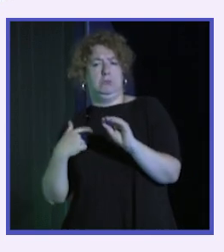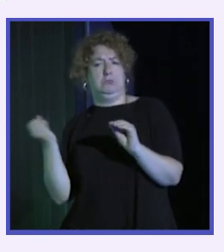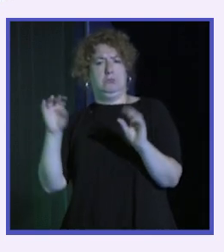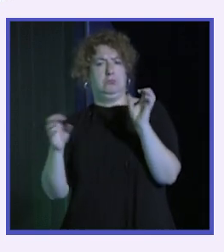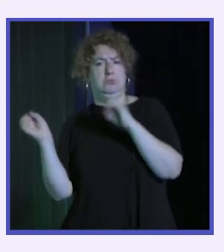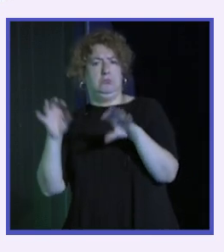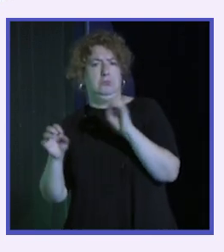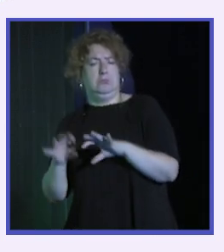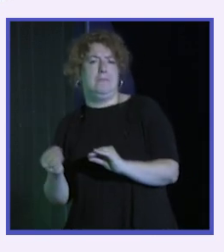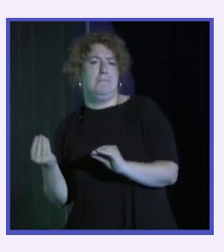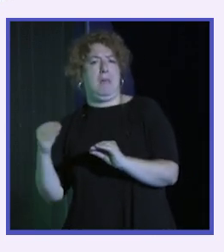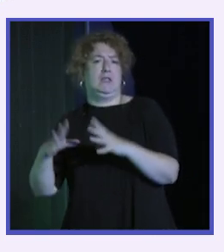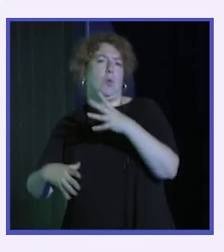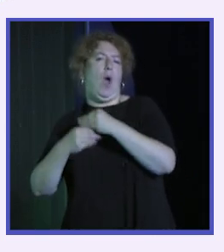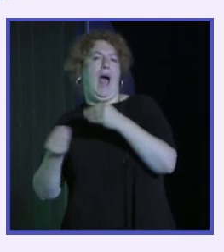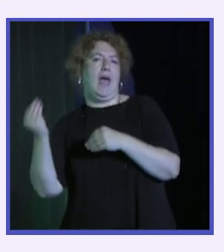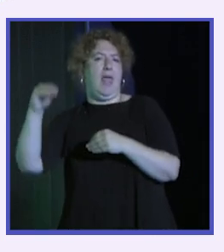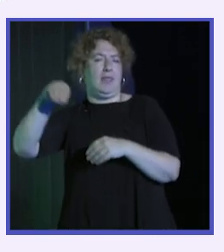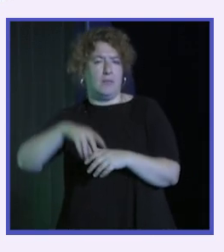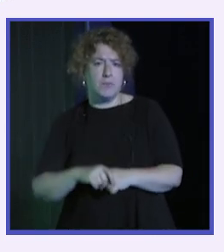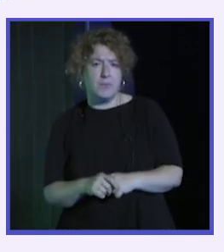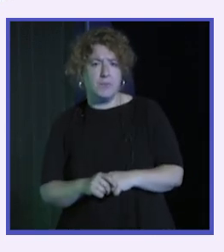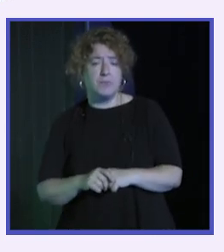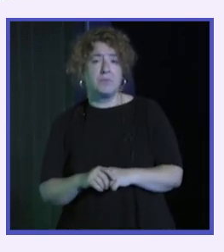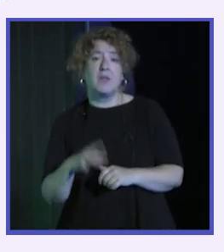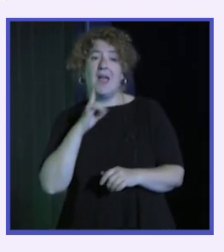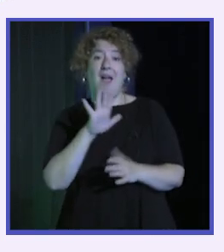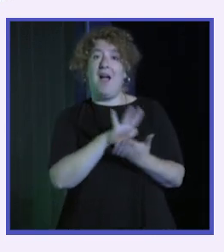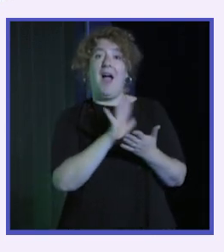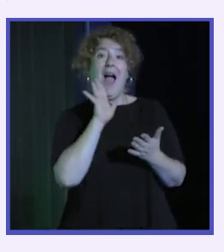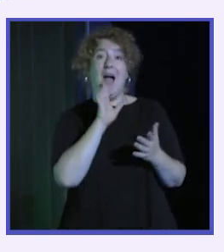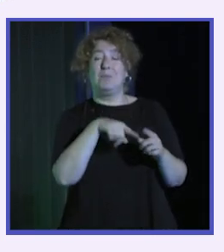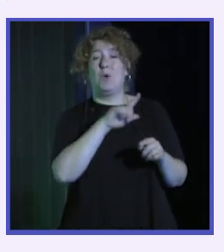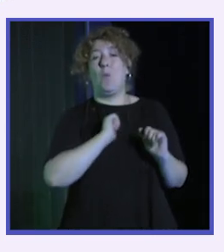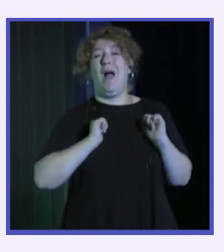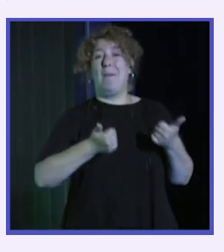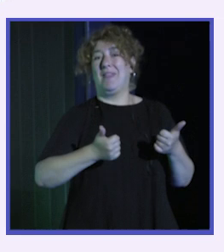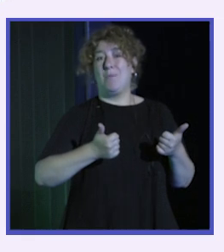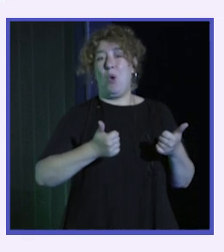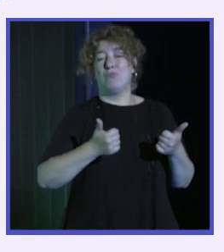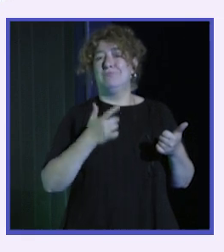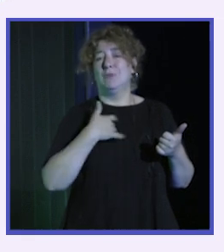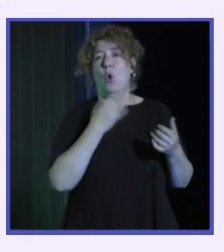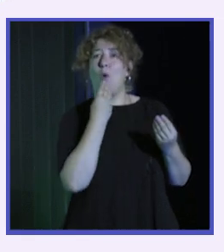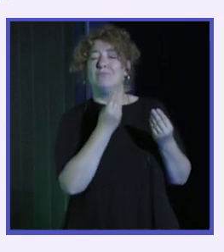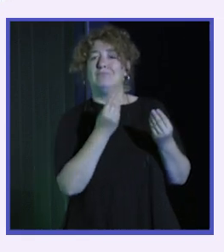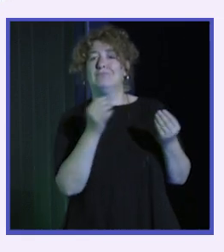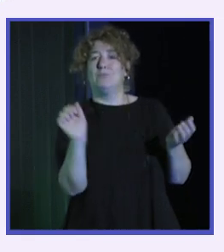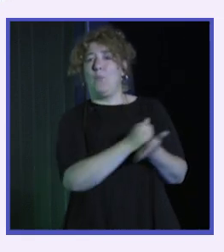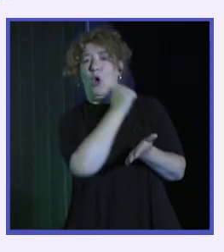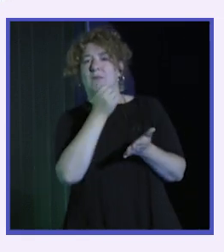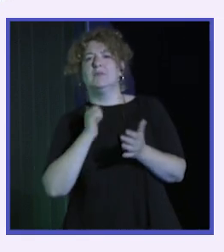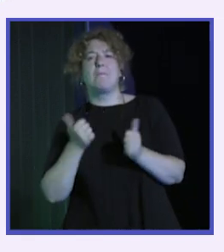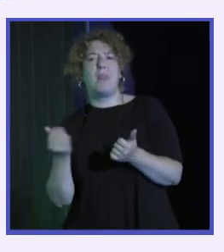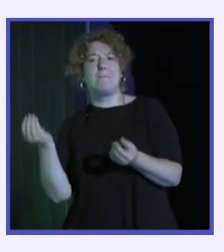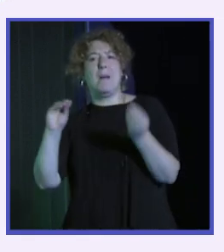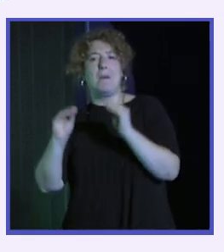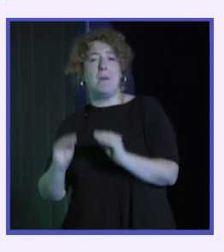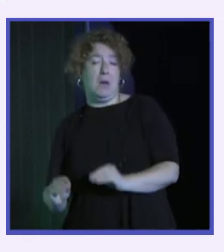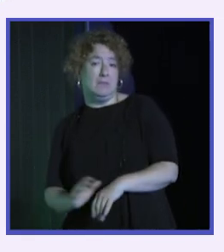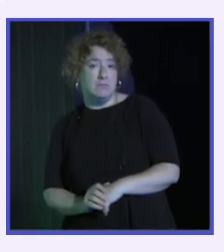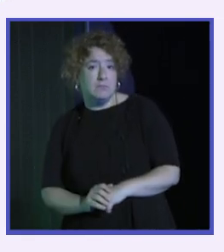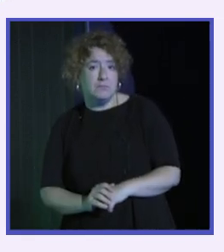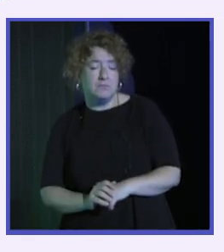añadiéndole información adicional. Borro el prompt inicial y voy metiendo más info, ¿vale? Son opciones de hacer prompts. Antes os